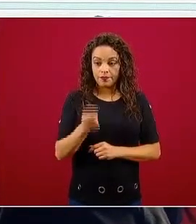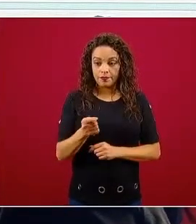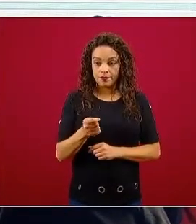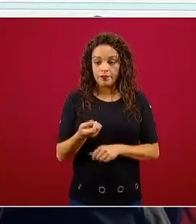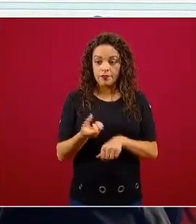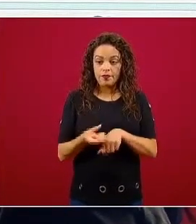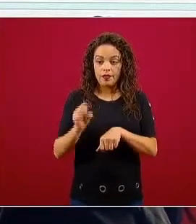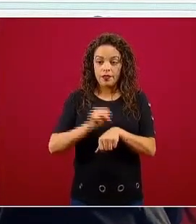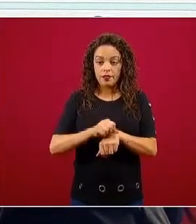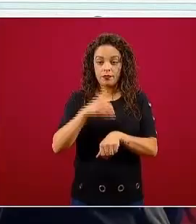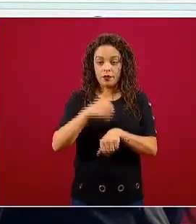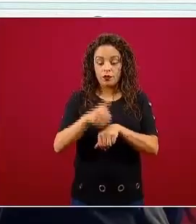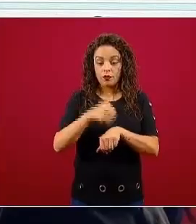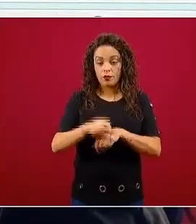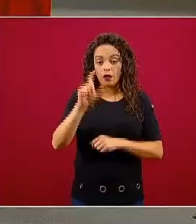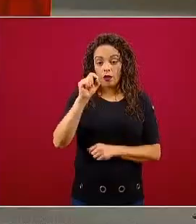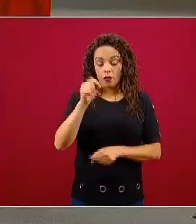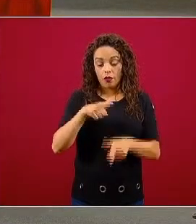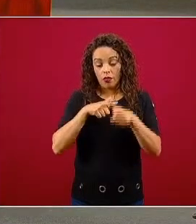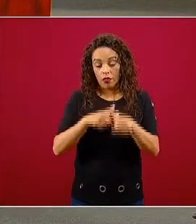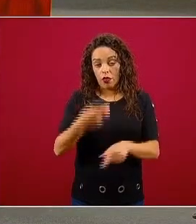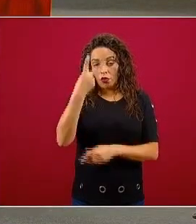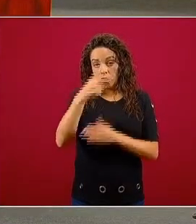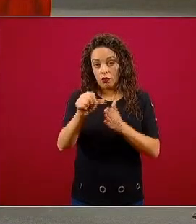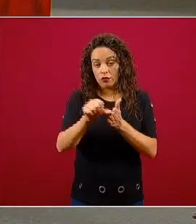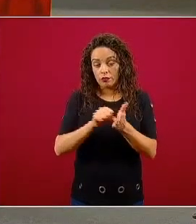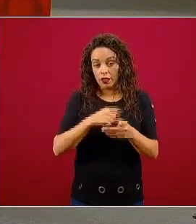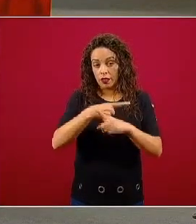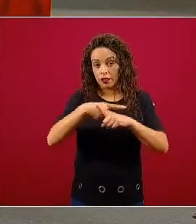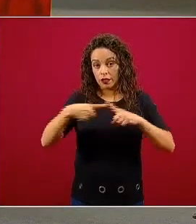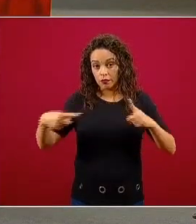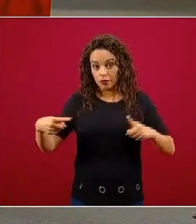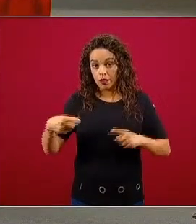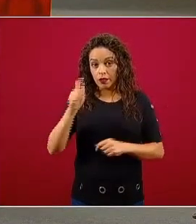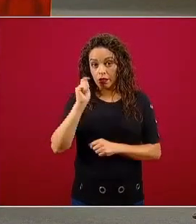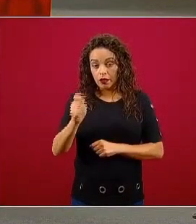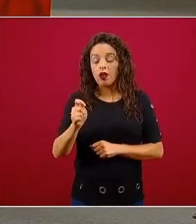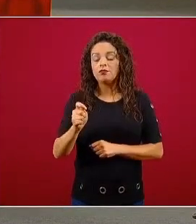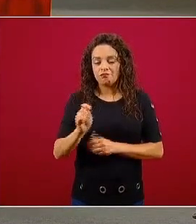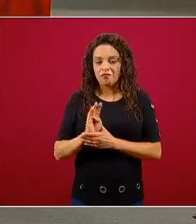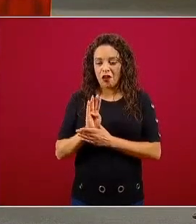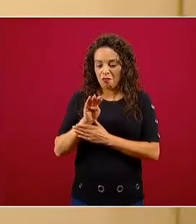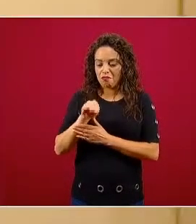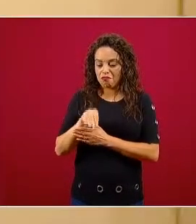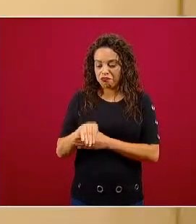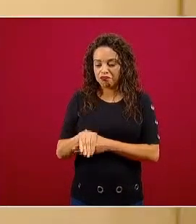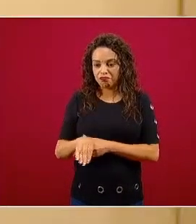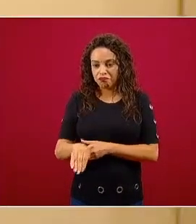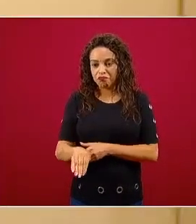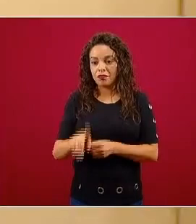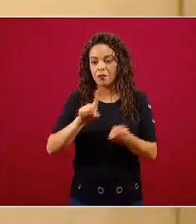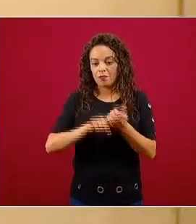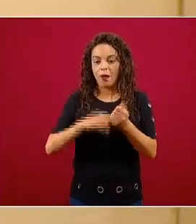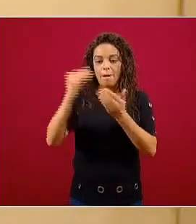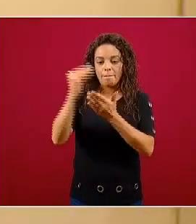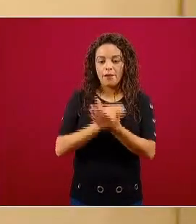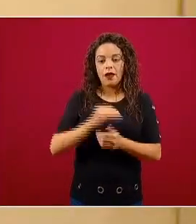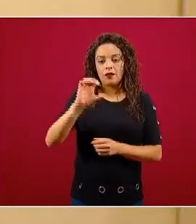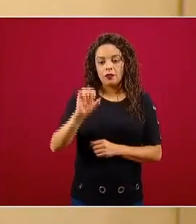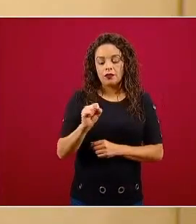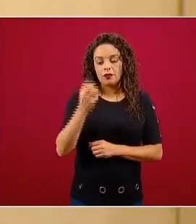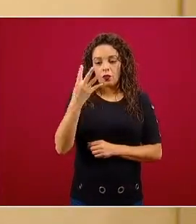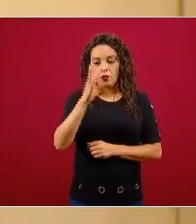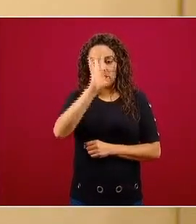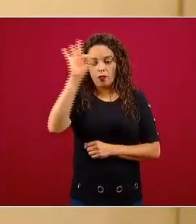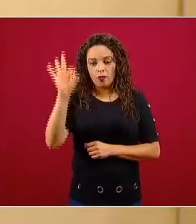tanto prácticamente por 2 meses y medio ya ha tenido una tendencia descendente, siendo de menos 64% en las